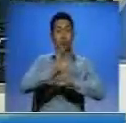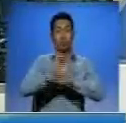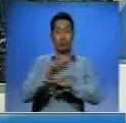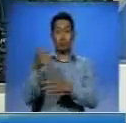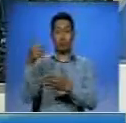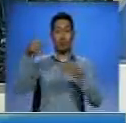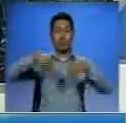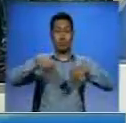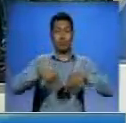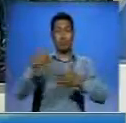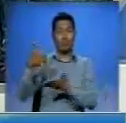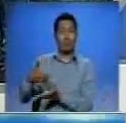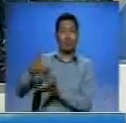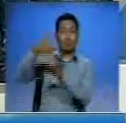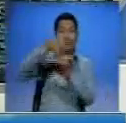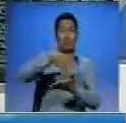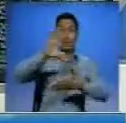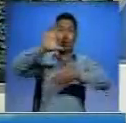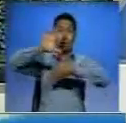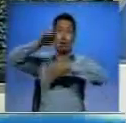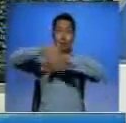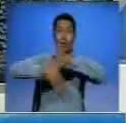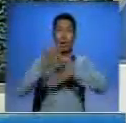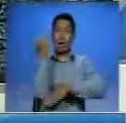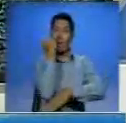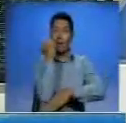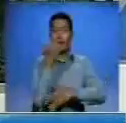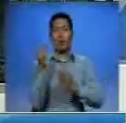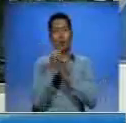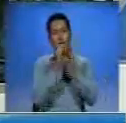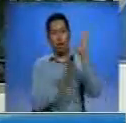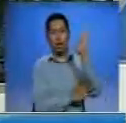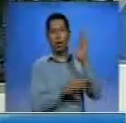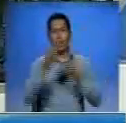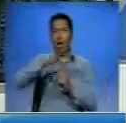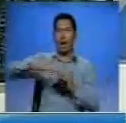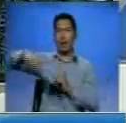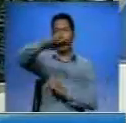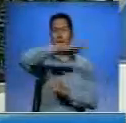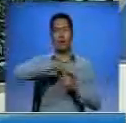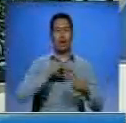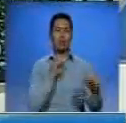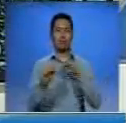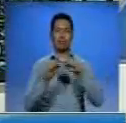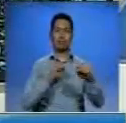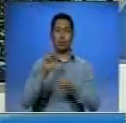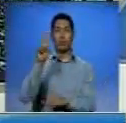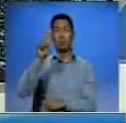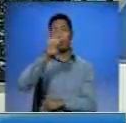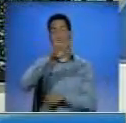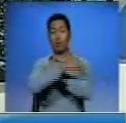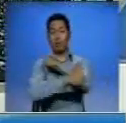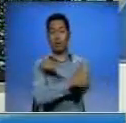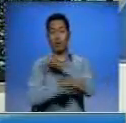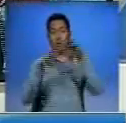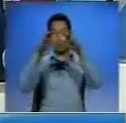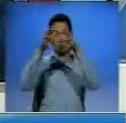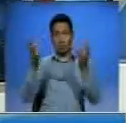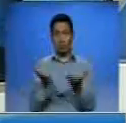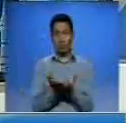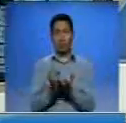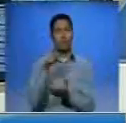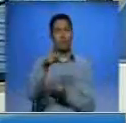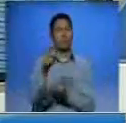premios Latinoamérica Verde, que busca resaltar los proyectos ambientales ejecutados en 24 países del mundo. El acto se realizará